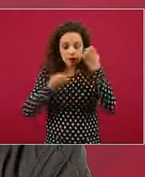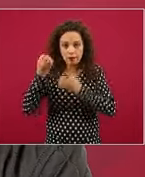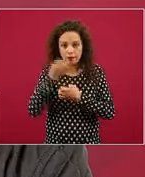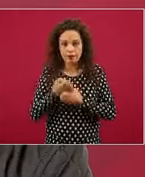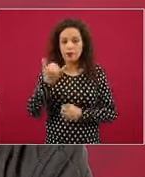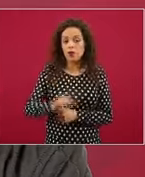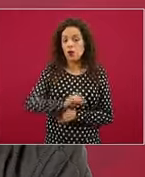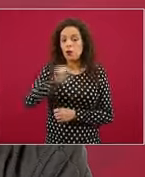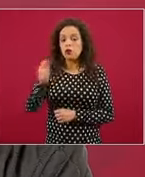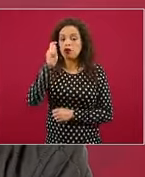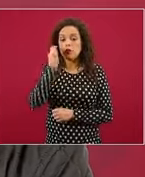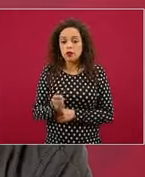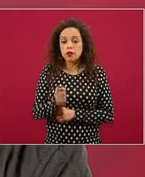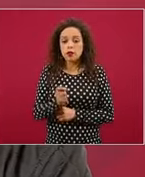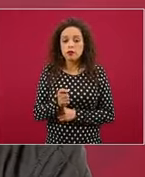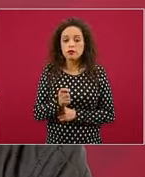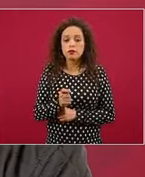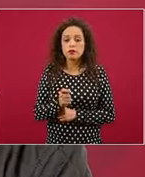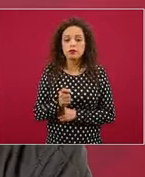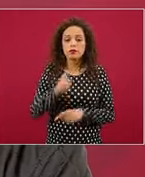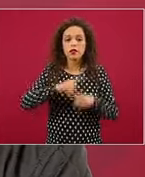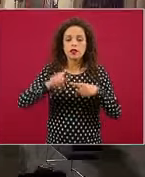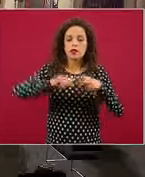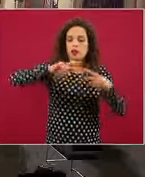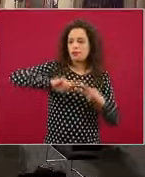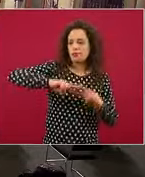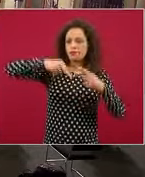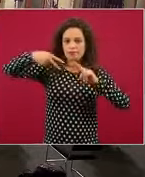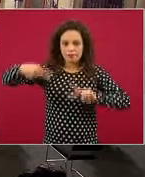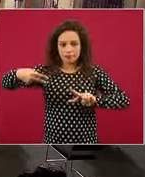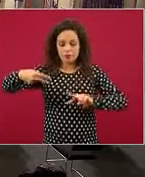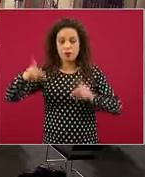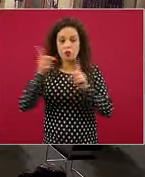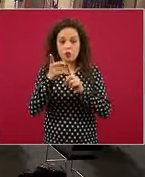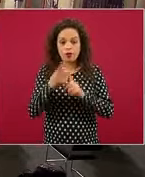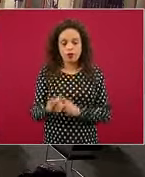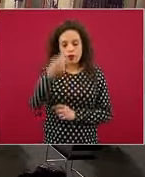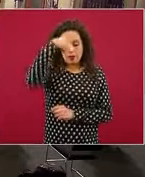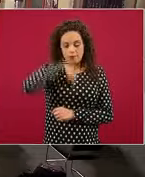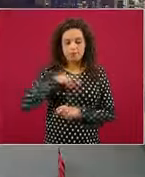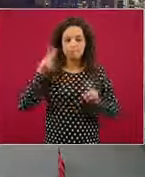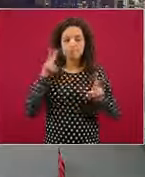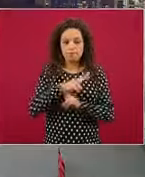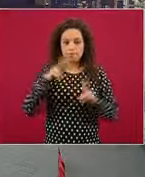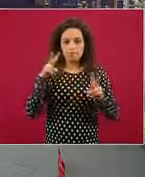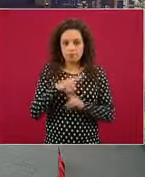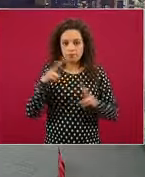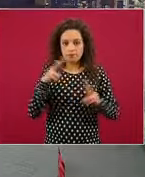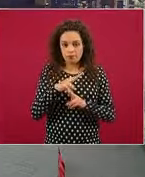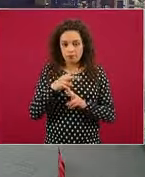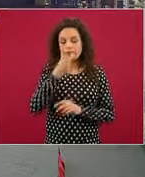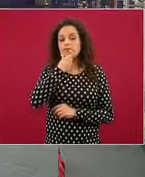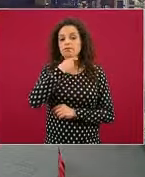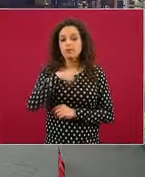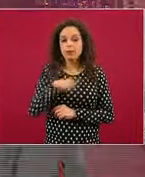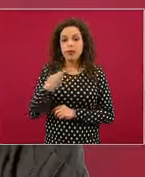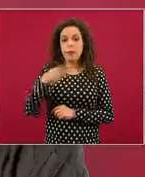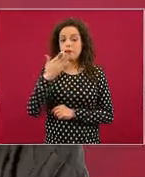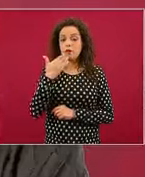trazas del material genético del virus, del RNA, en las vías respiratorias, pero que no tiene ningún significado biológico